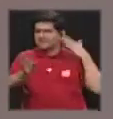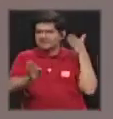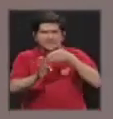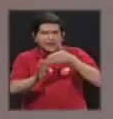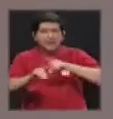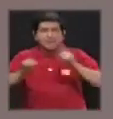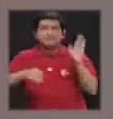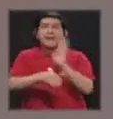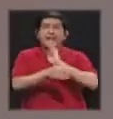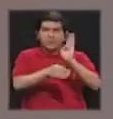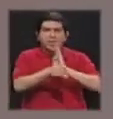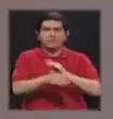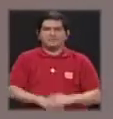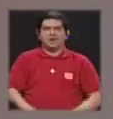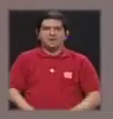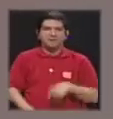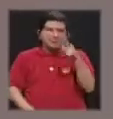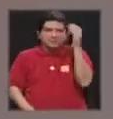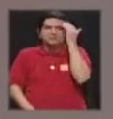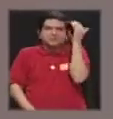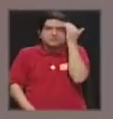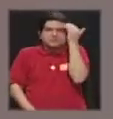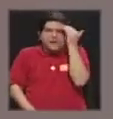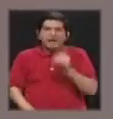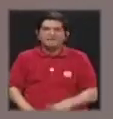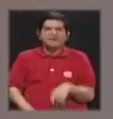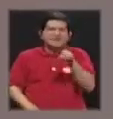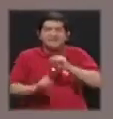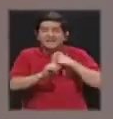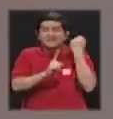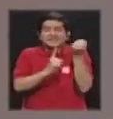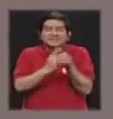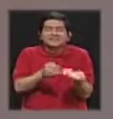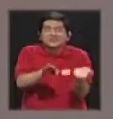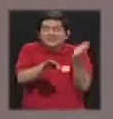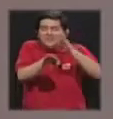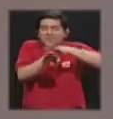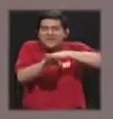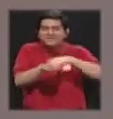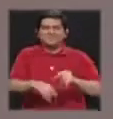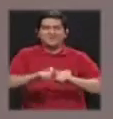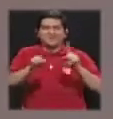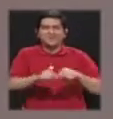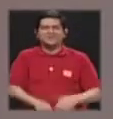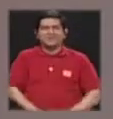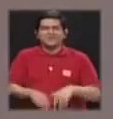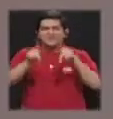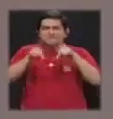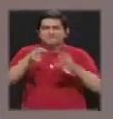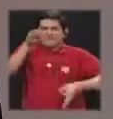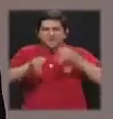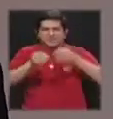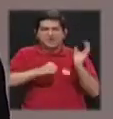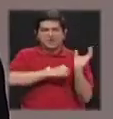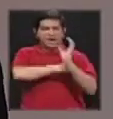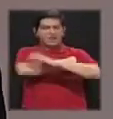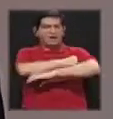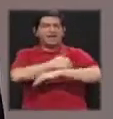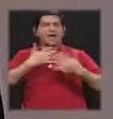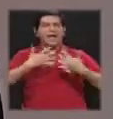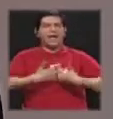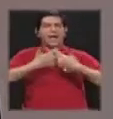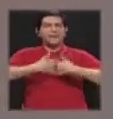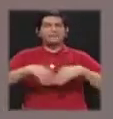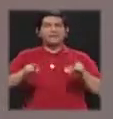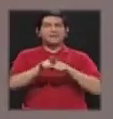banco, precisamente conocedor de esos ardides que se hacen con personas jurídicas y demás, penaliza a la empresa